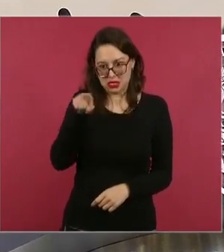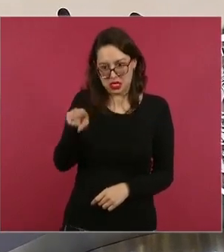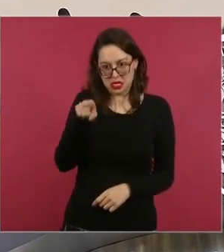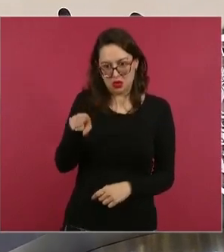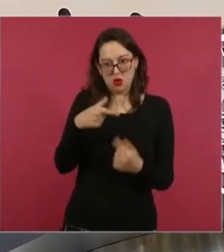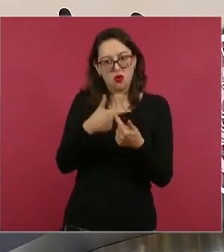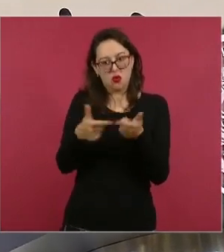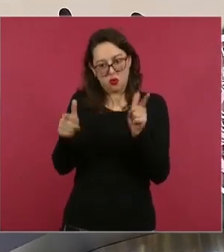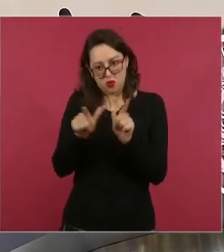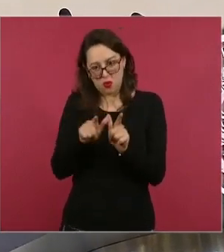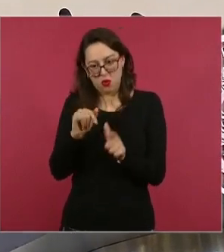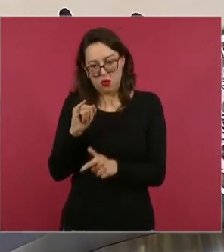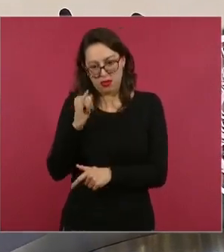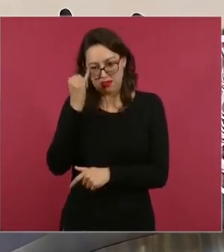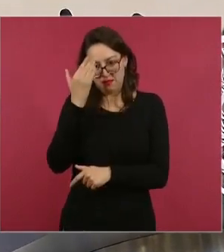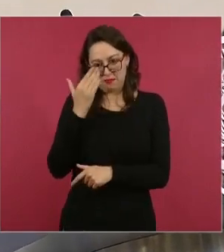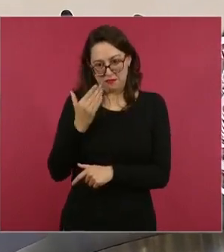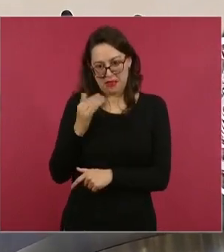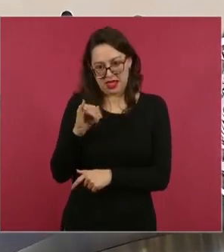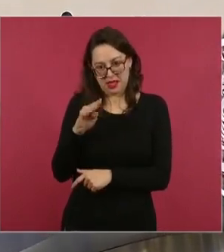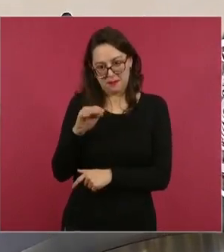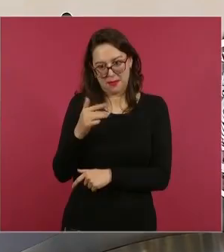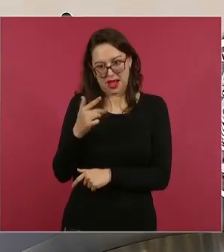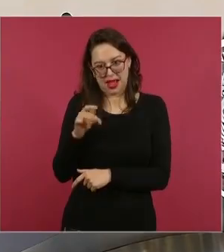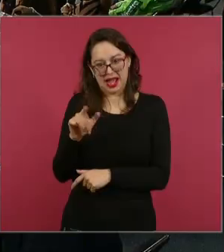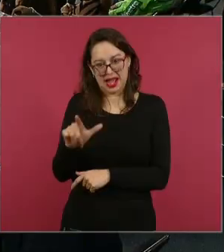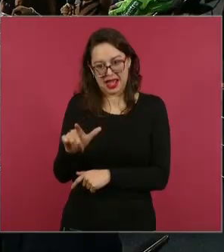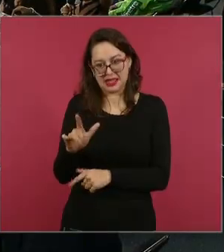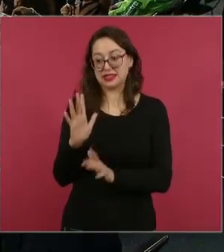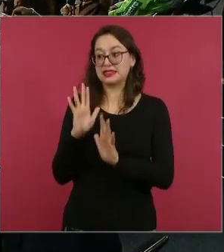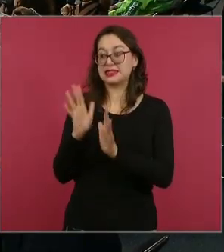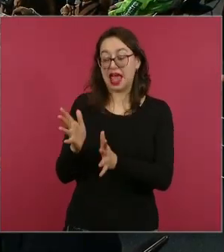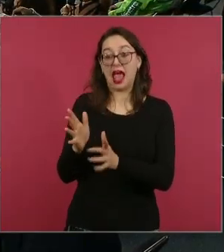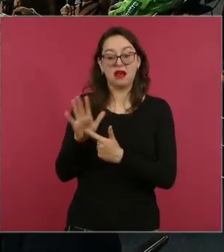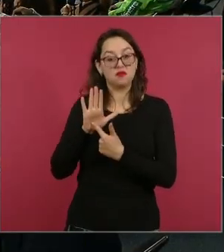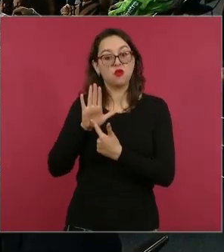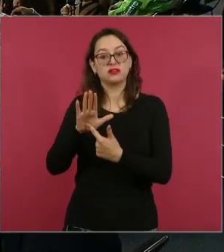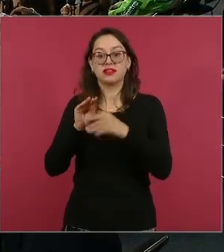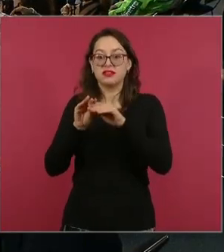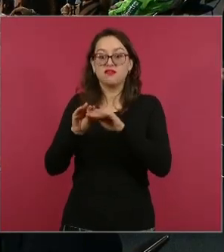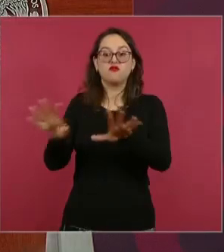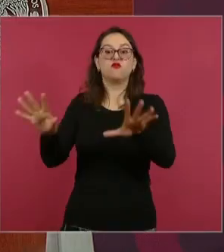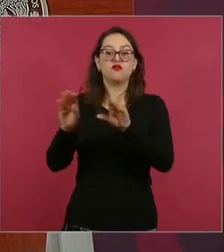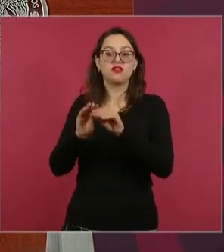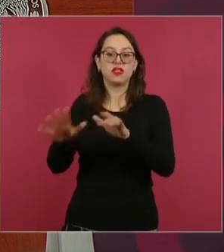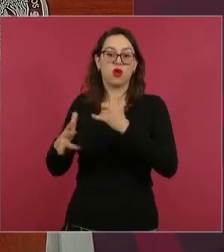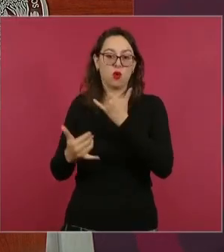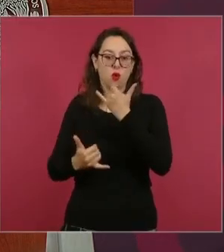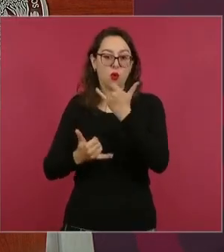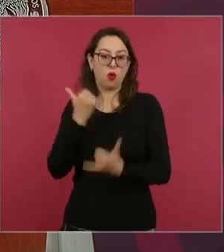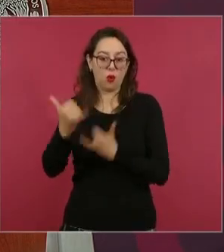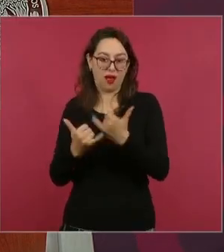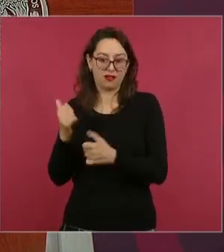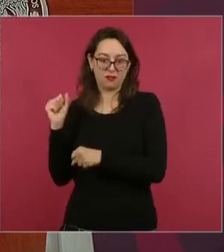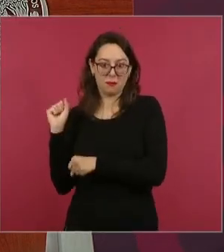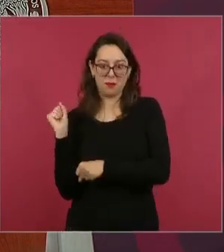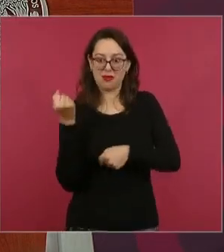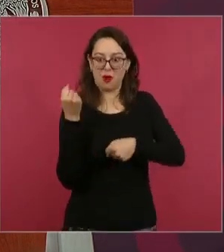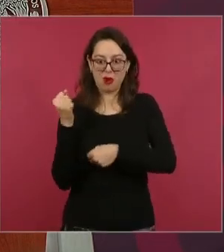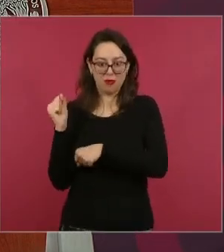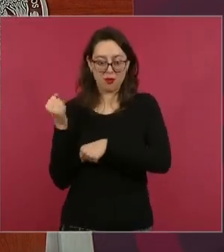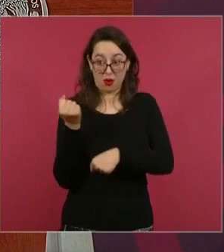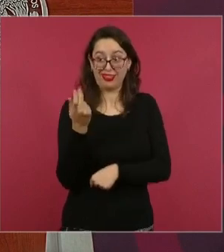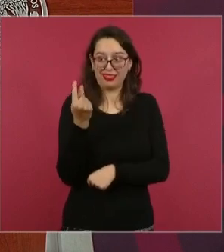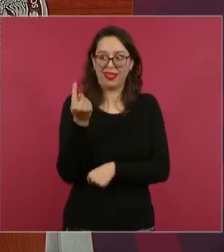sí eh Ya está está transmitiendo este los